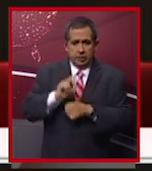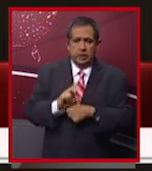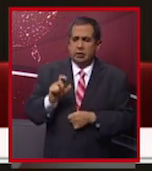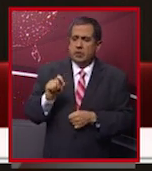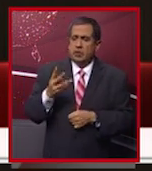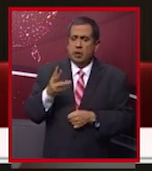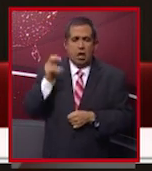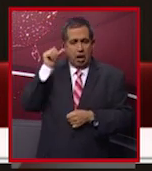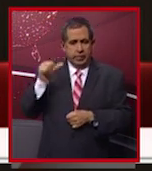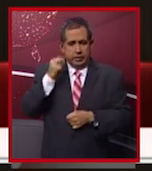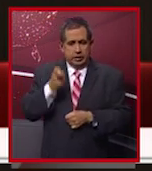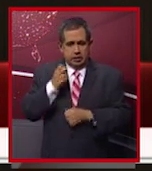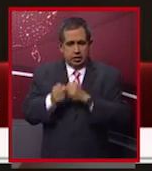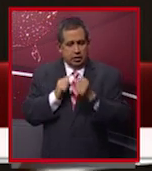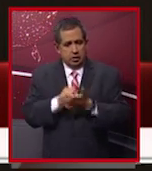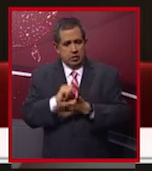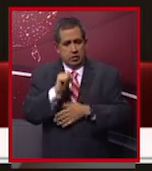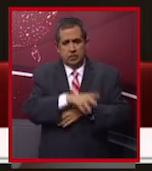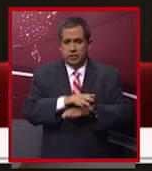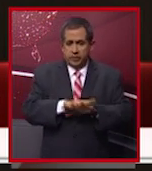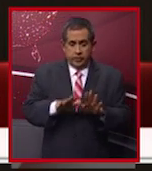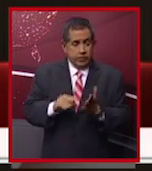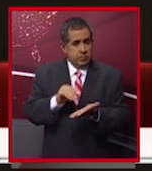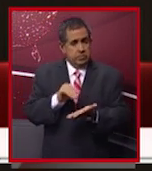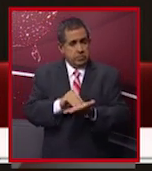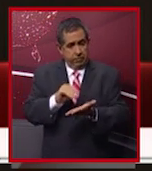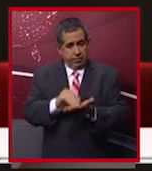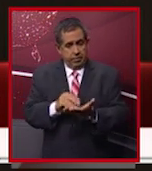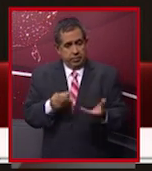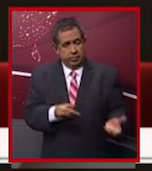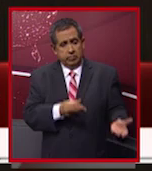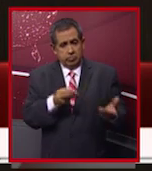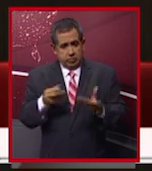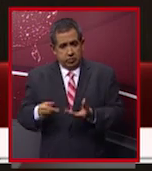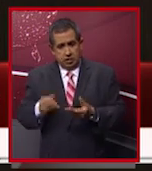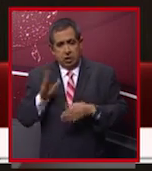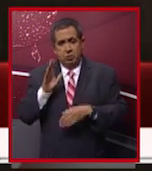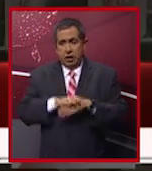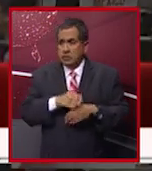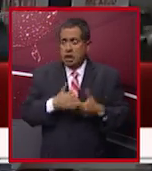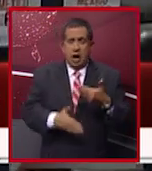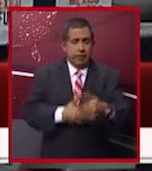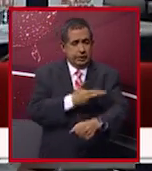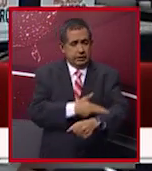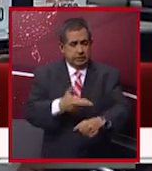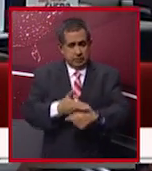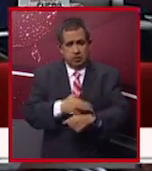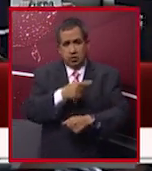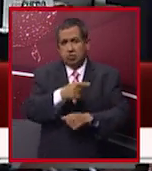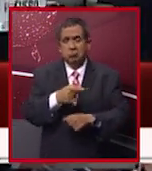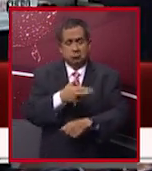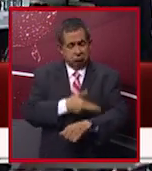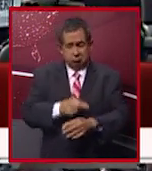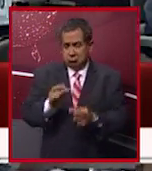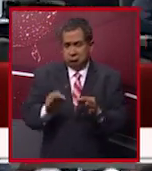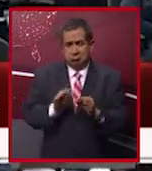24 de abril de este año, que se encuentra vigente y con un mayor avance en el proceso